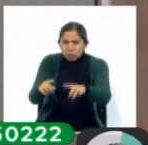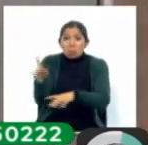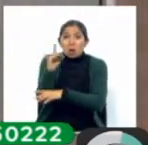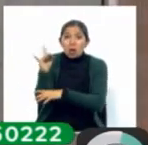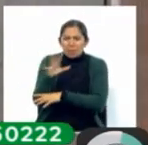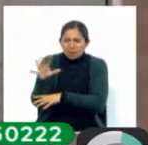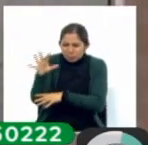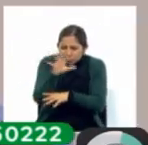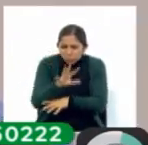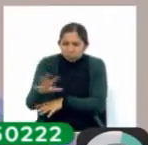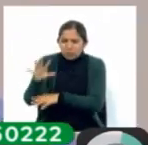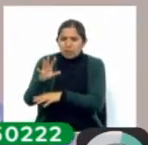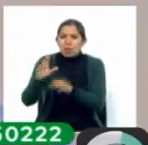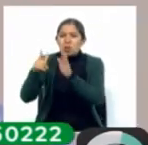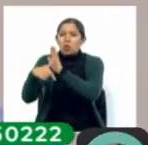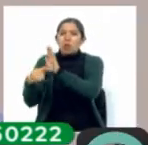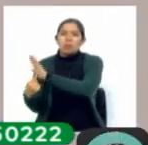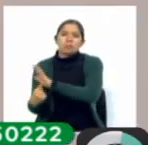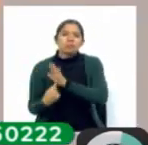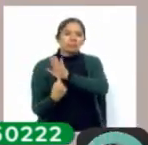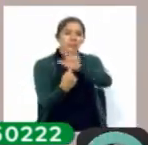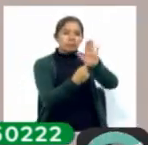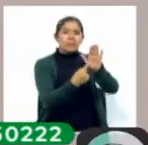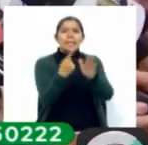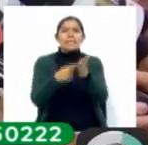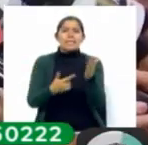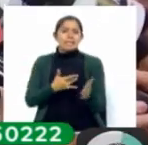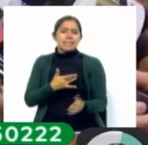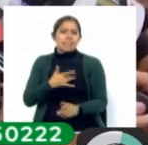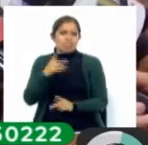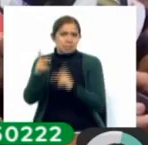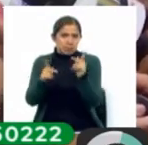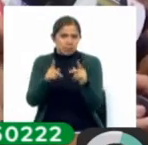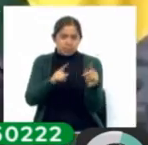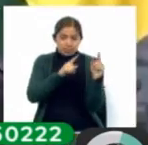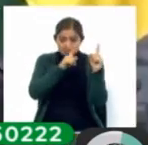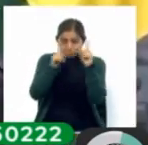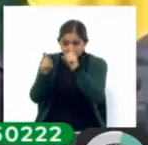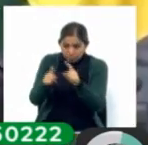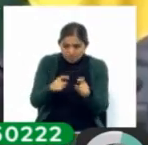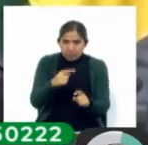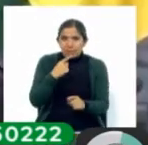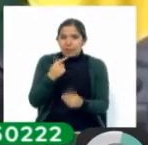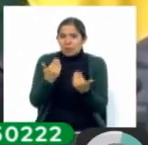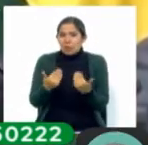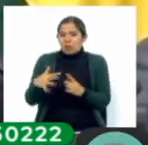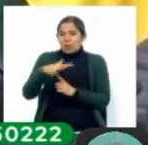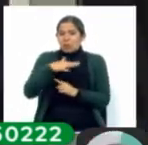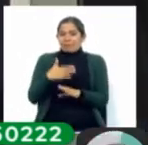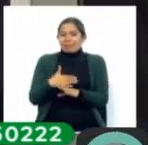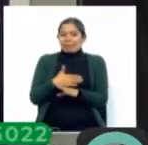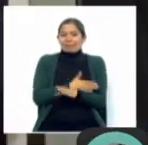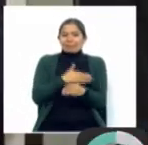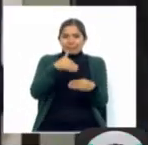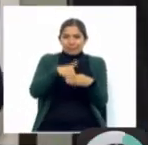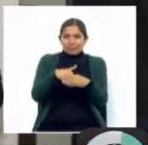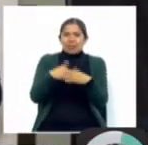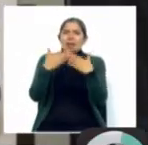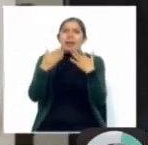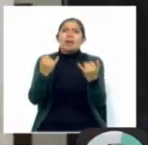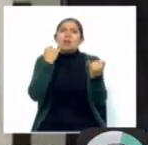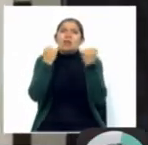la percepción de la ciudadanía. Dicha encuesta muestra el clima preelectoral, donde incluye algunos